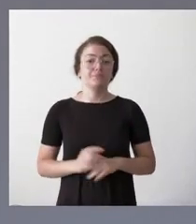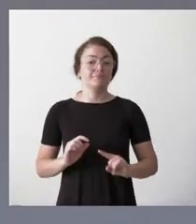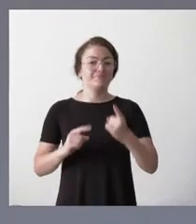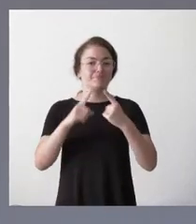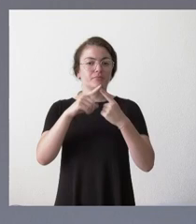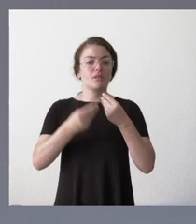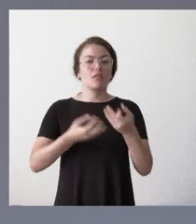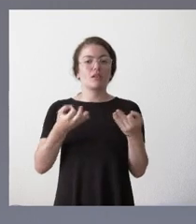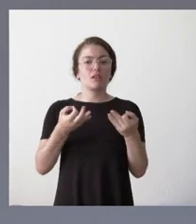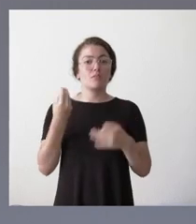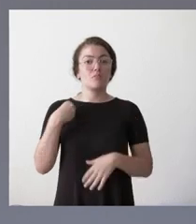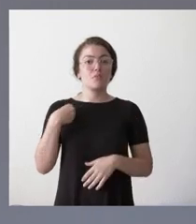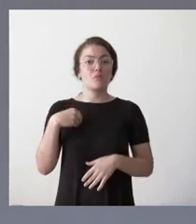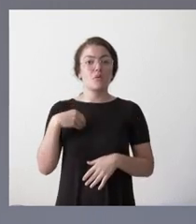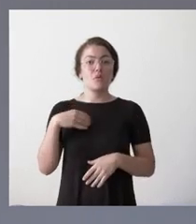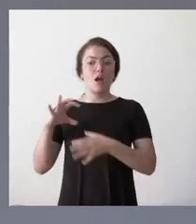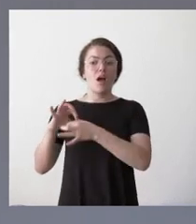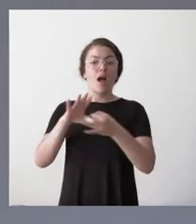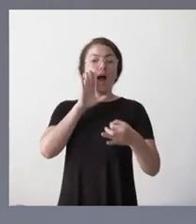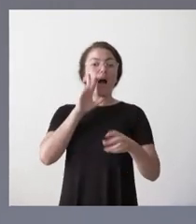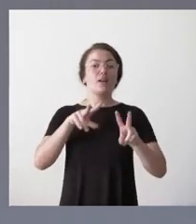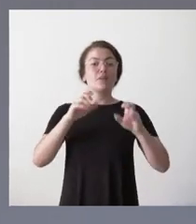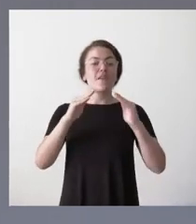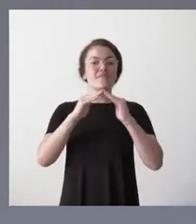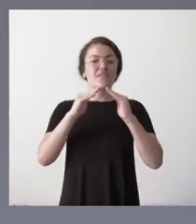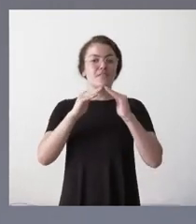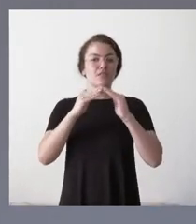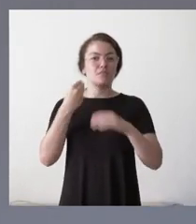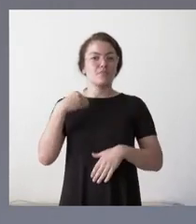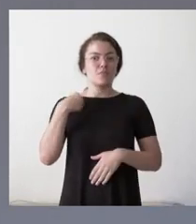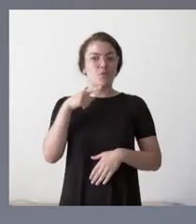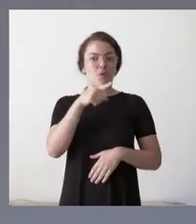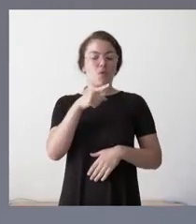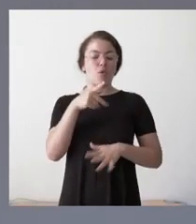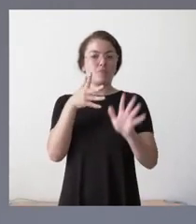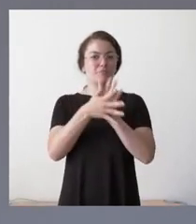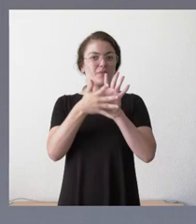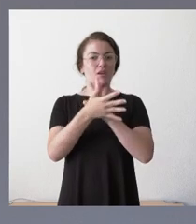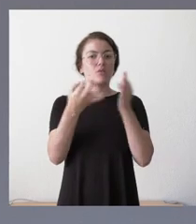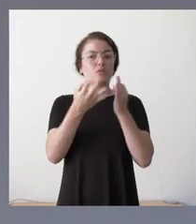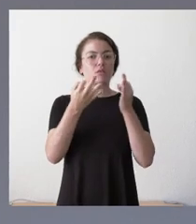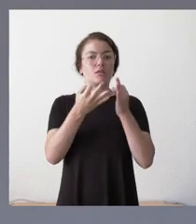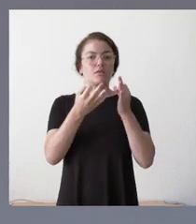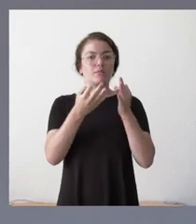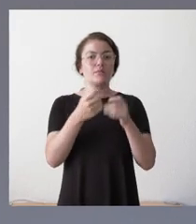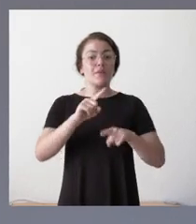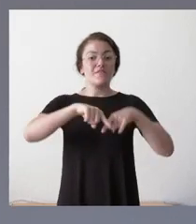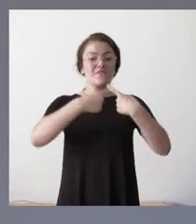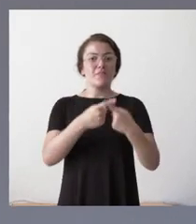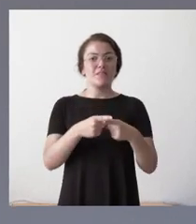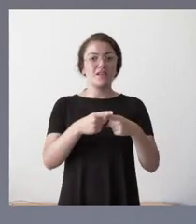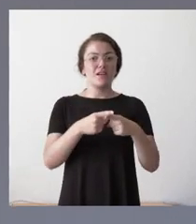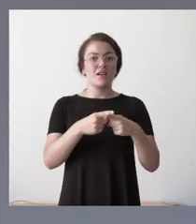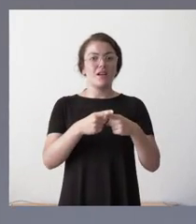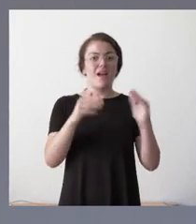lugar, continuando con el tema de la vivienda que decía el consejero, es necesario para aquellas familias que fueron